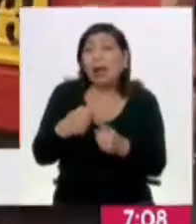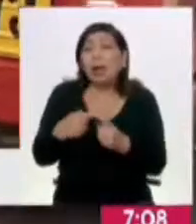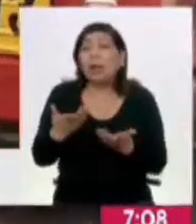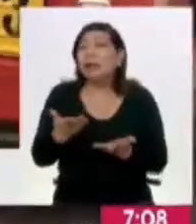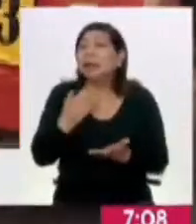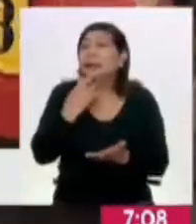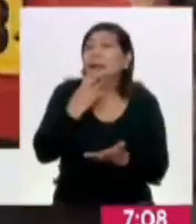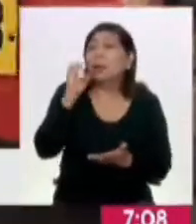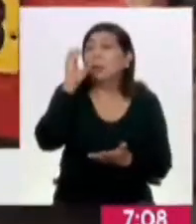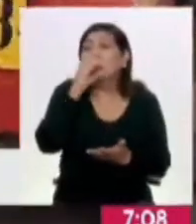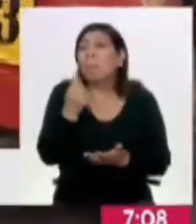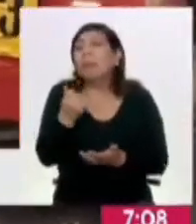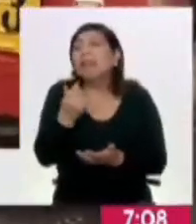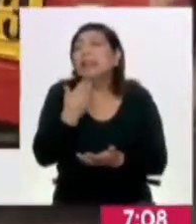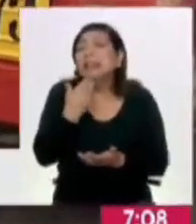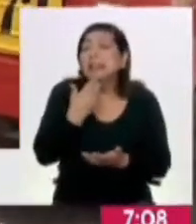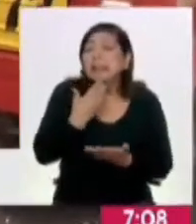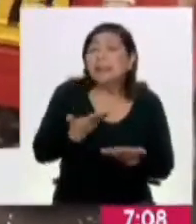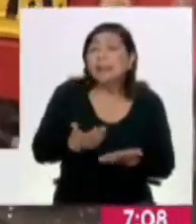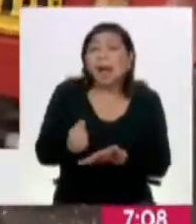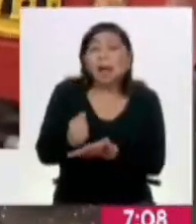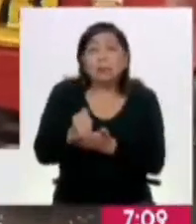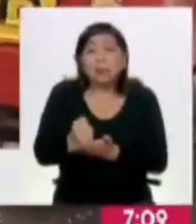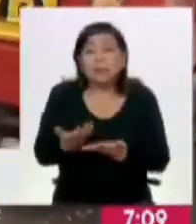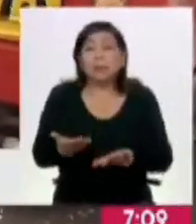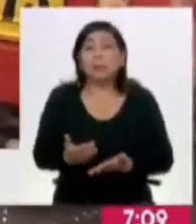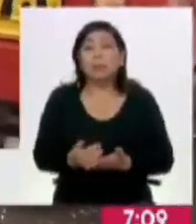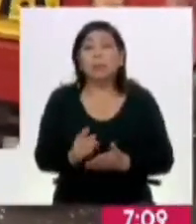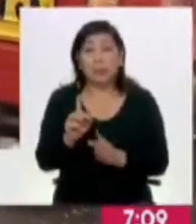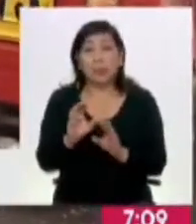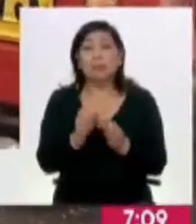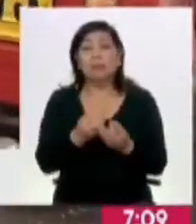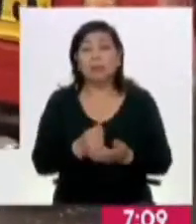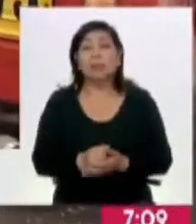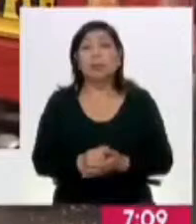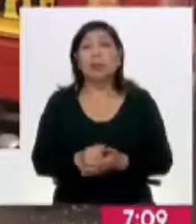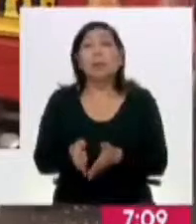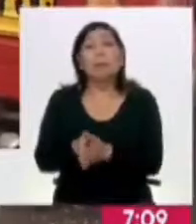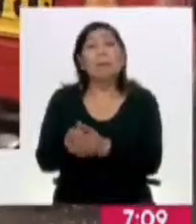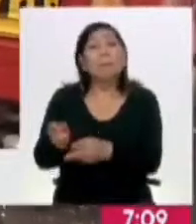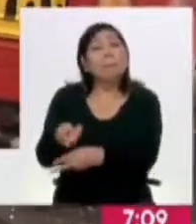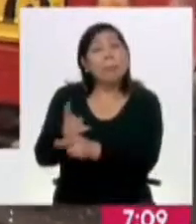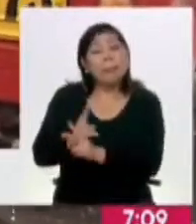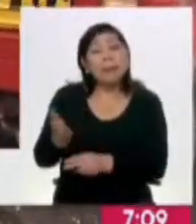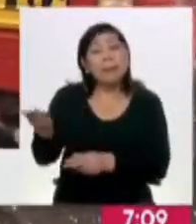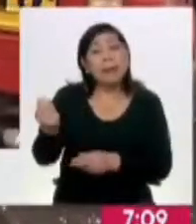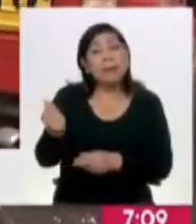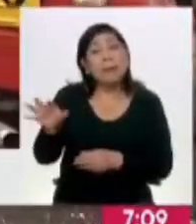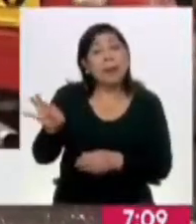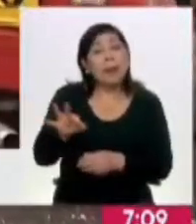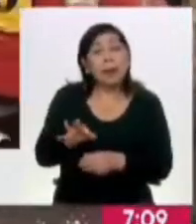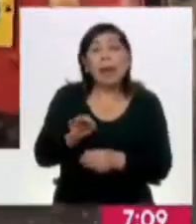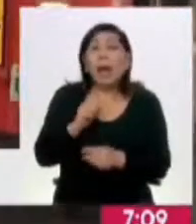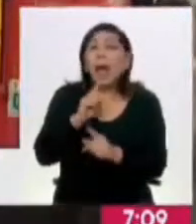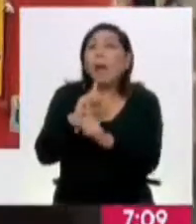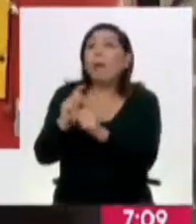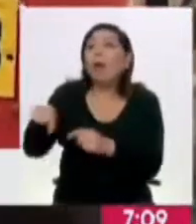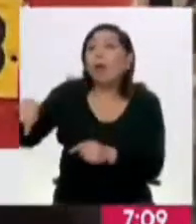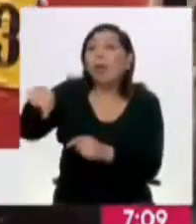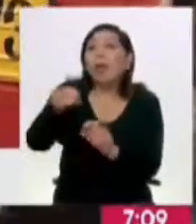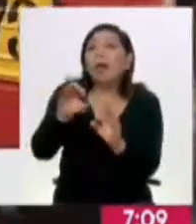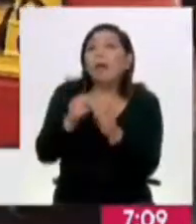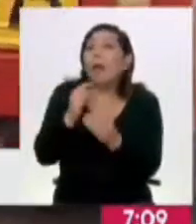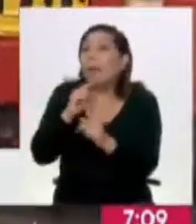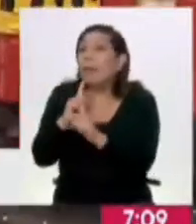ese motivo, Nicolás, que uno de los miembros de esta familia solicita estos préstamos sin haber consultado a toda